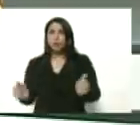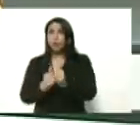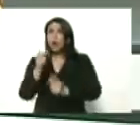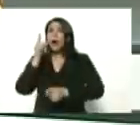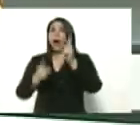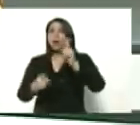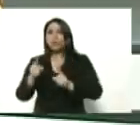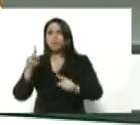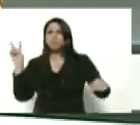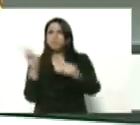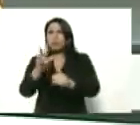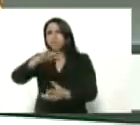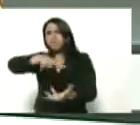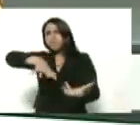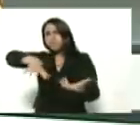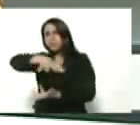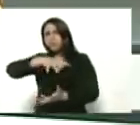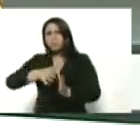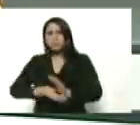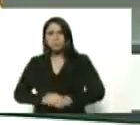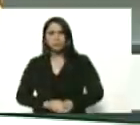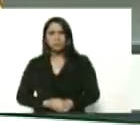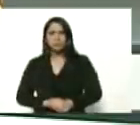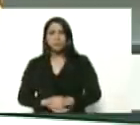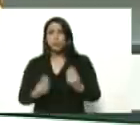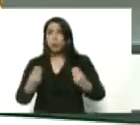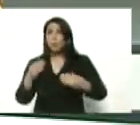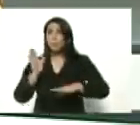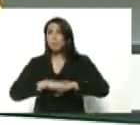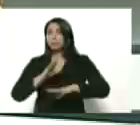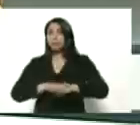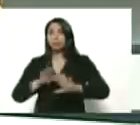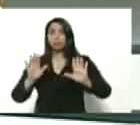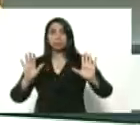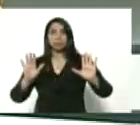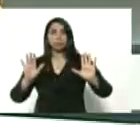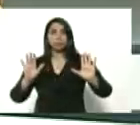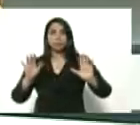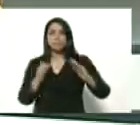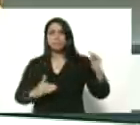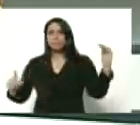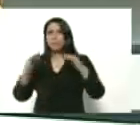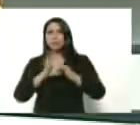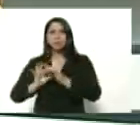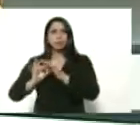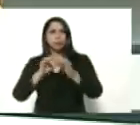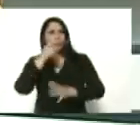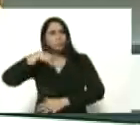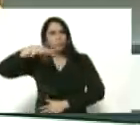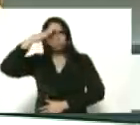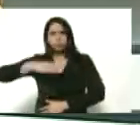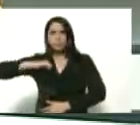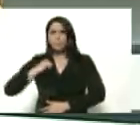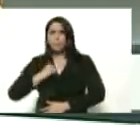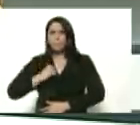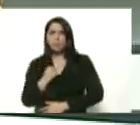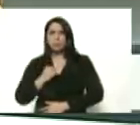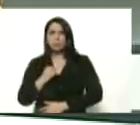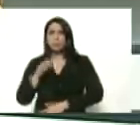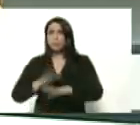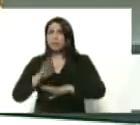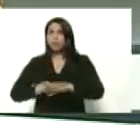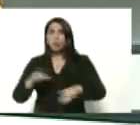hecho de violencia, como ha pasado, máxima unión cívico-militar-policial, como pasó el